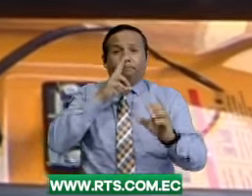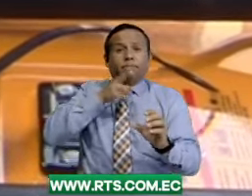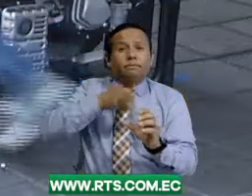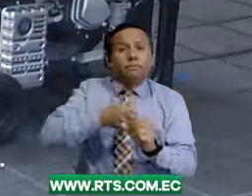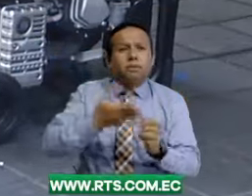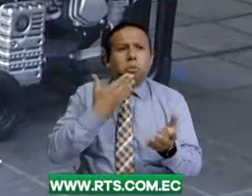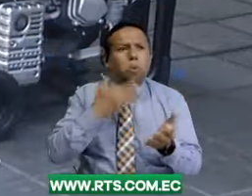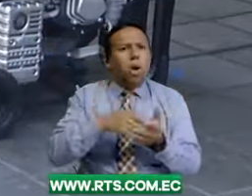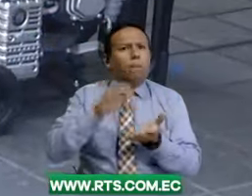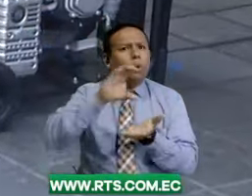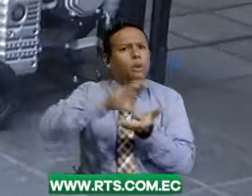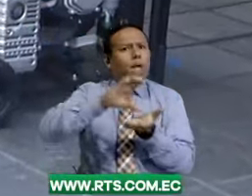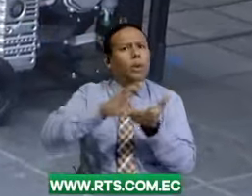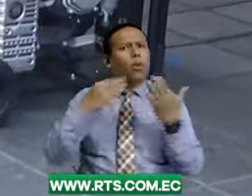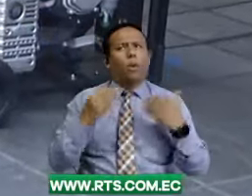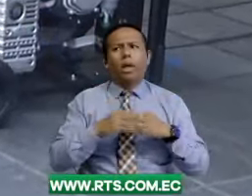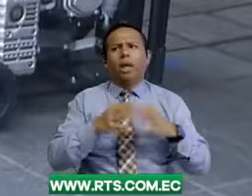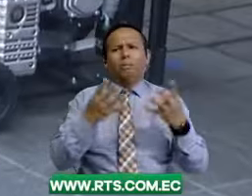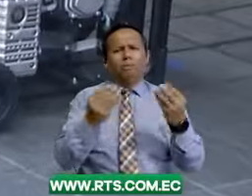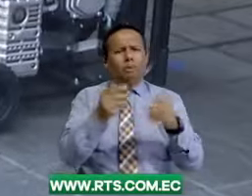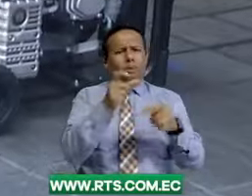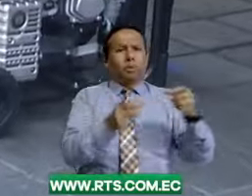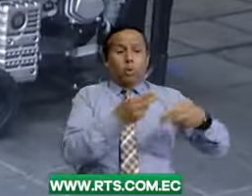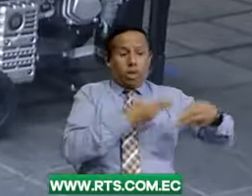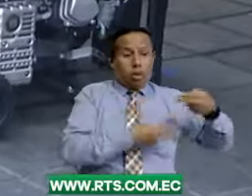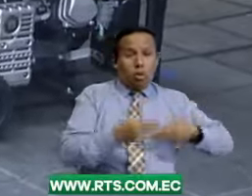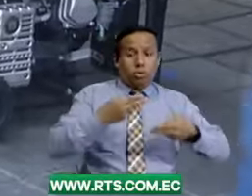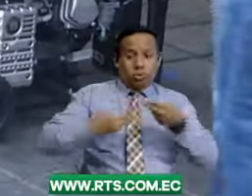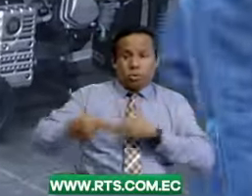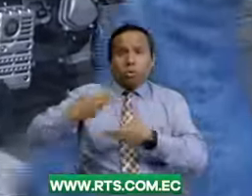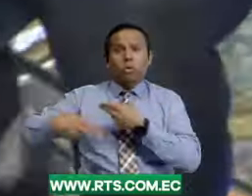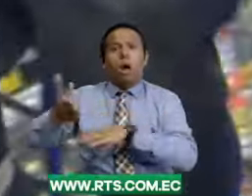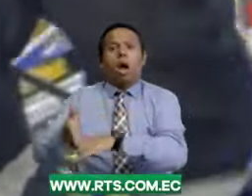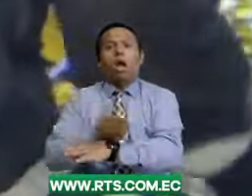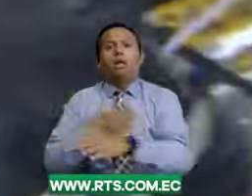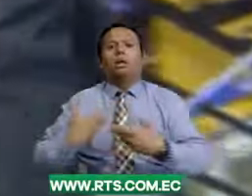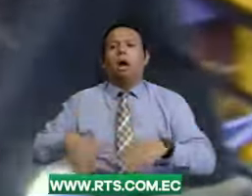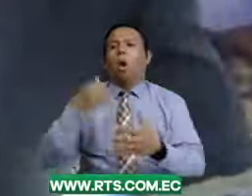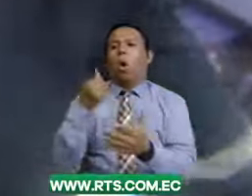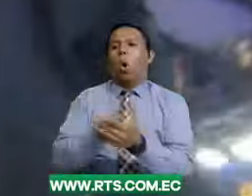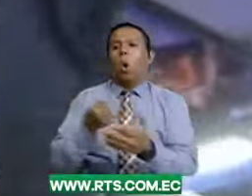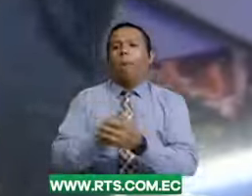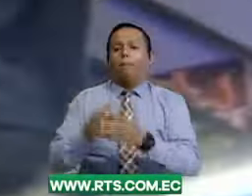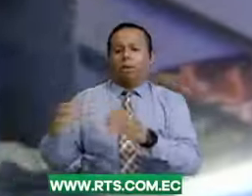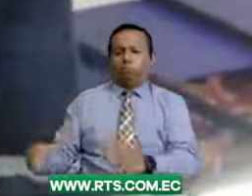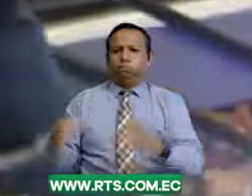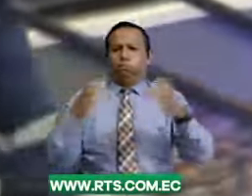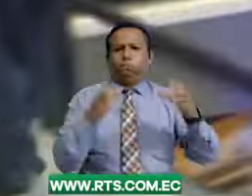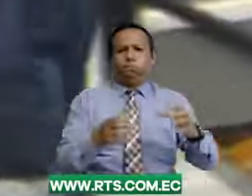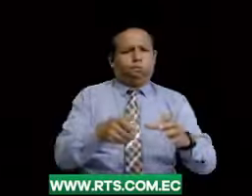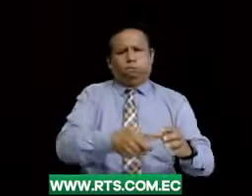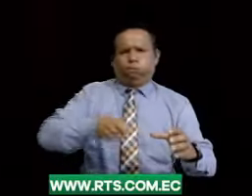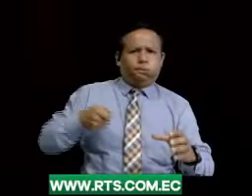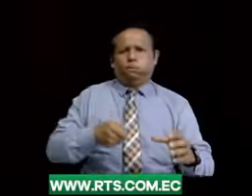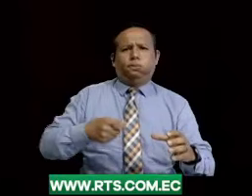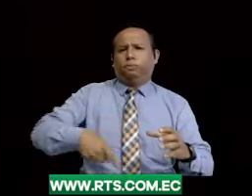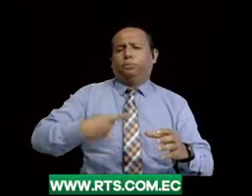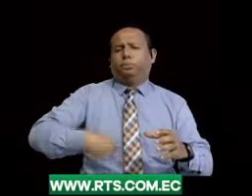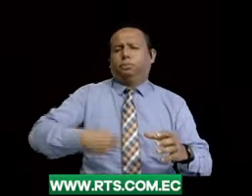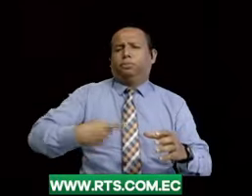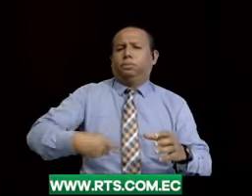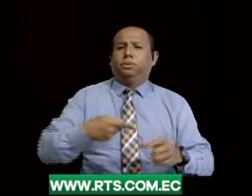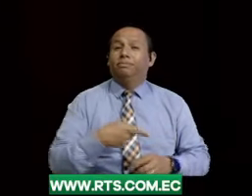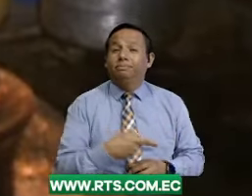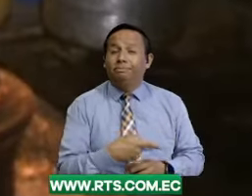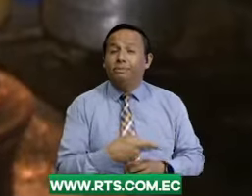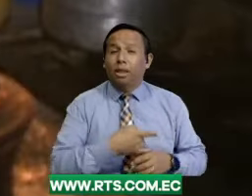como el centro de Guayaquil, donde la mitad de los negocios ya han adquirido el equipo que les permite seguir atendiendo durante los apagones. Pero el anuncio